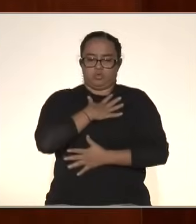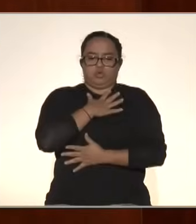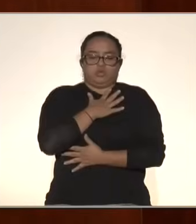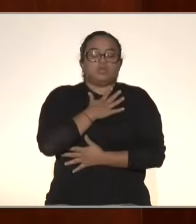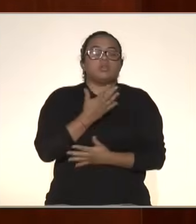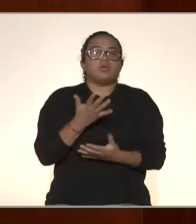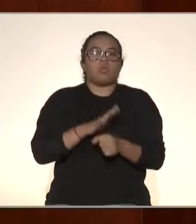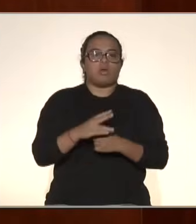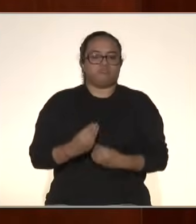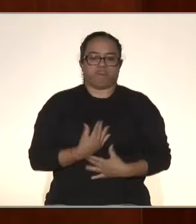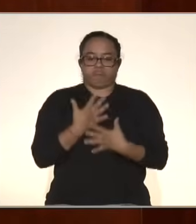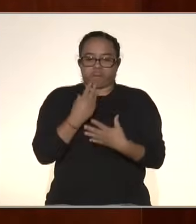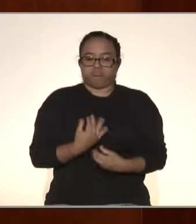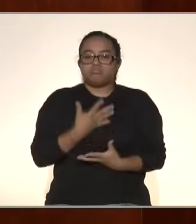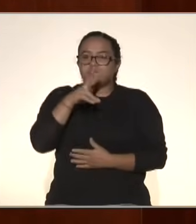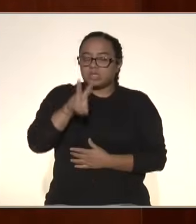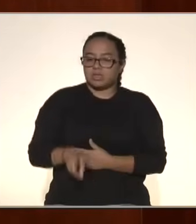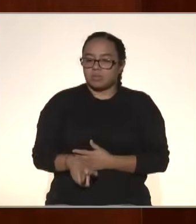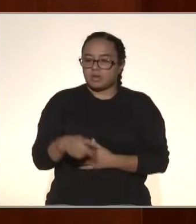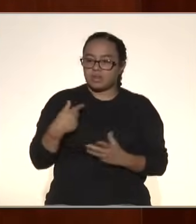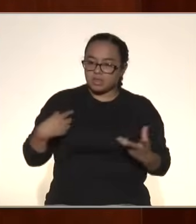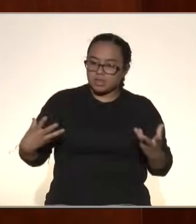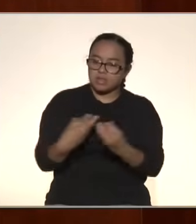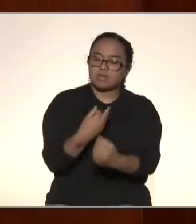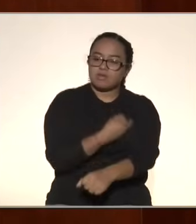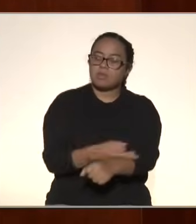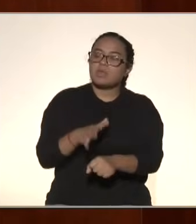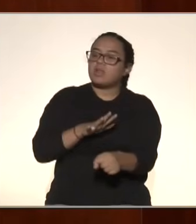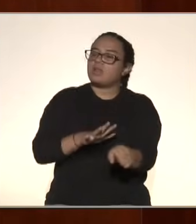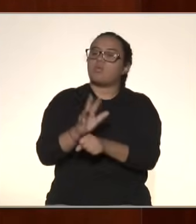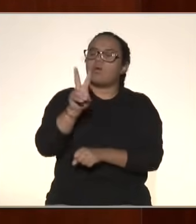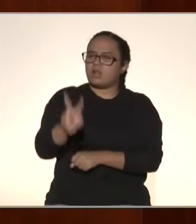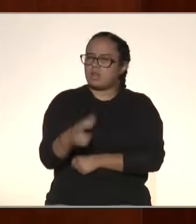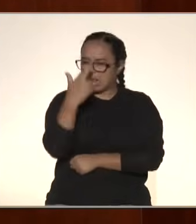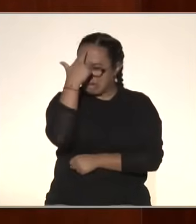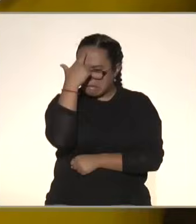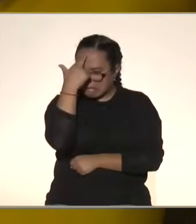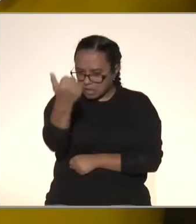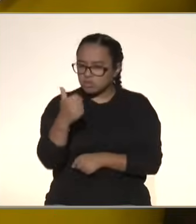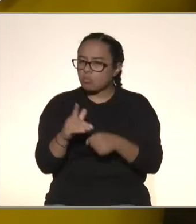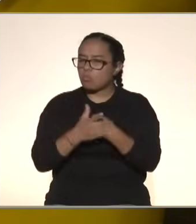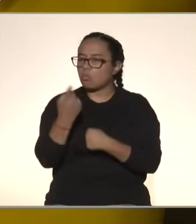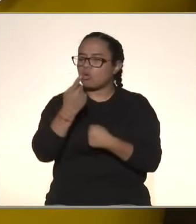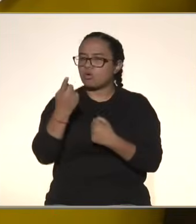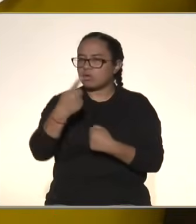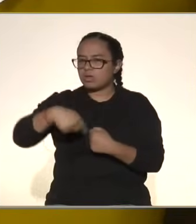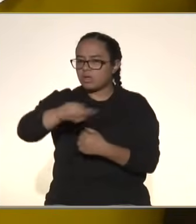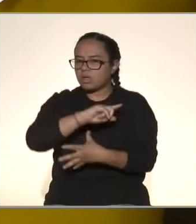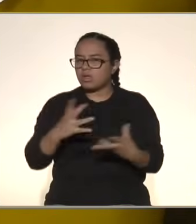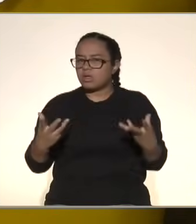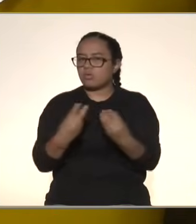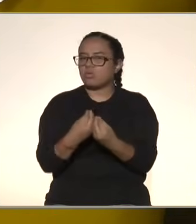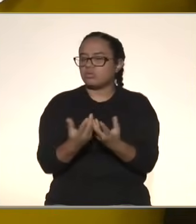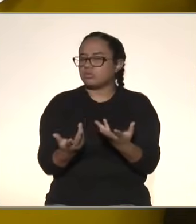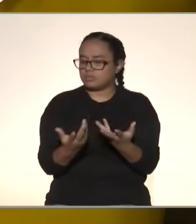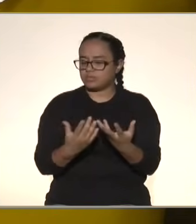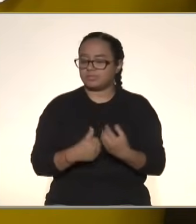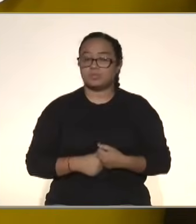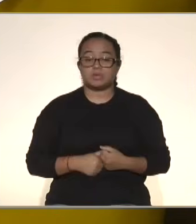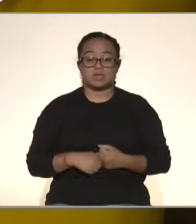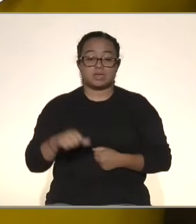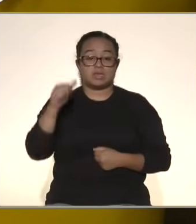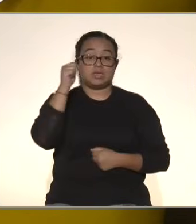está nuestra motivación real de reunirnos? Claro. Una de las necesidades básicas del ser humano